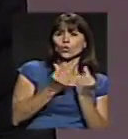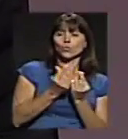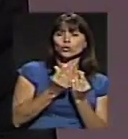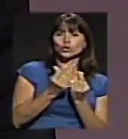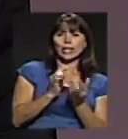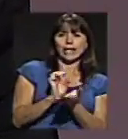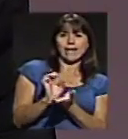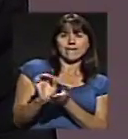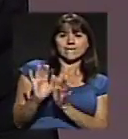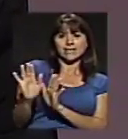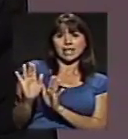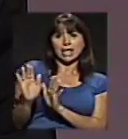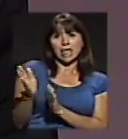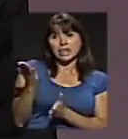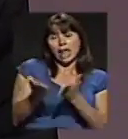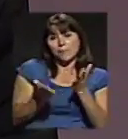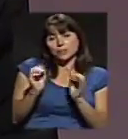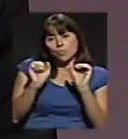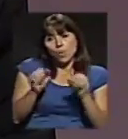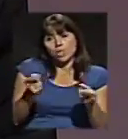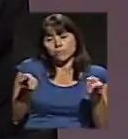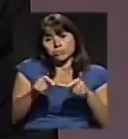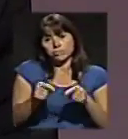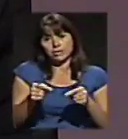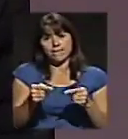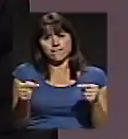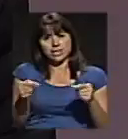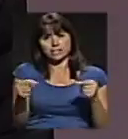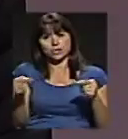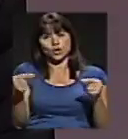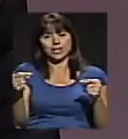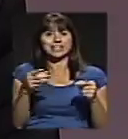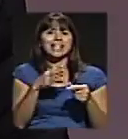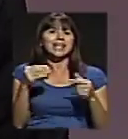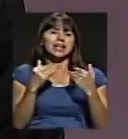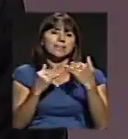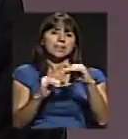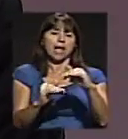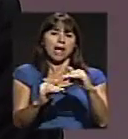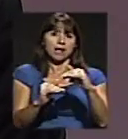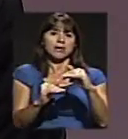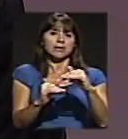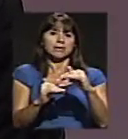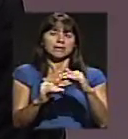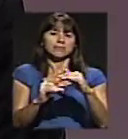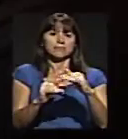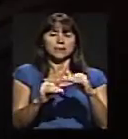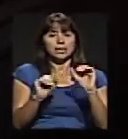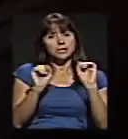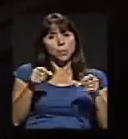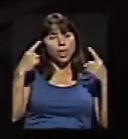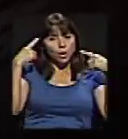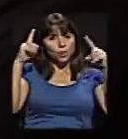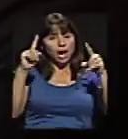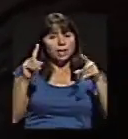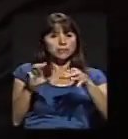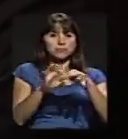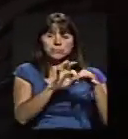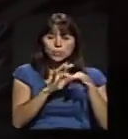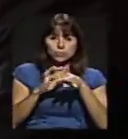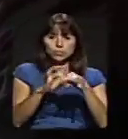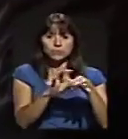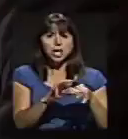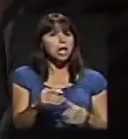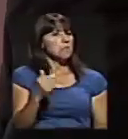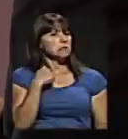algún momento podrían generar fricciones y limitar el alcance de una coalición? Bueno, la verdad es que yo no percibo